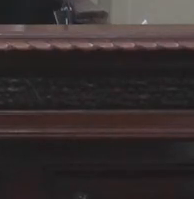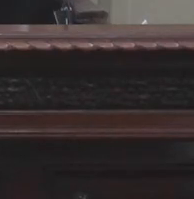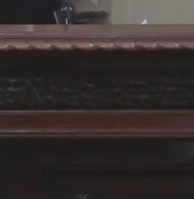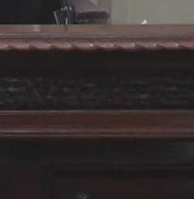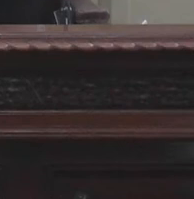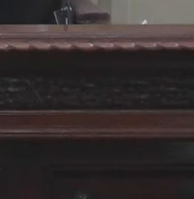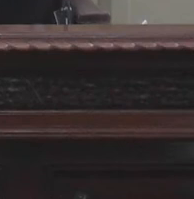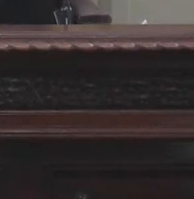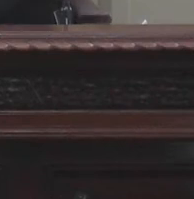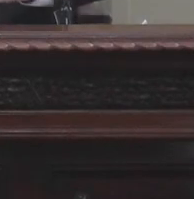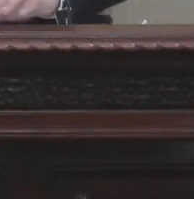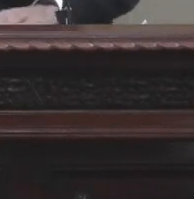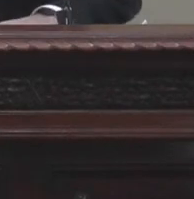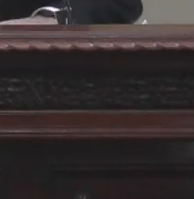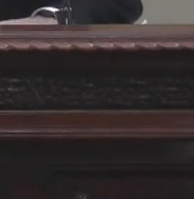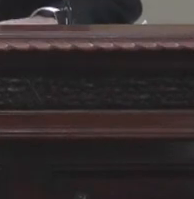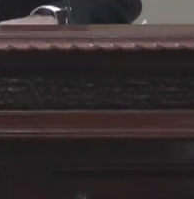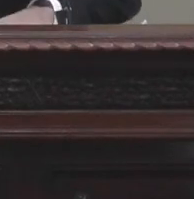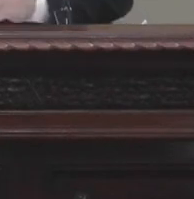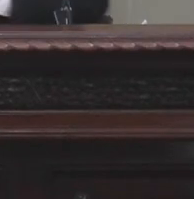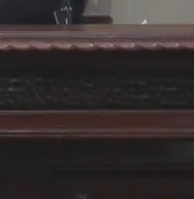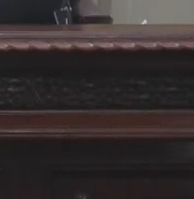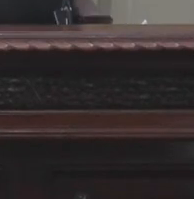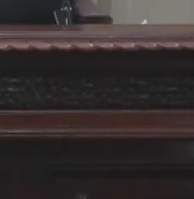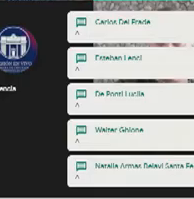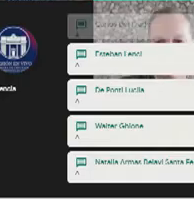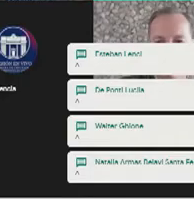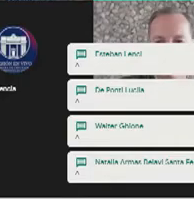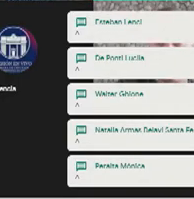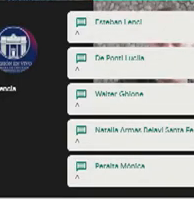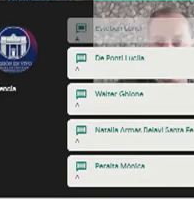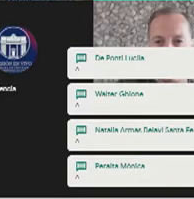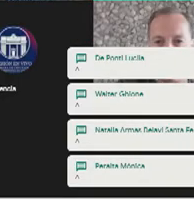vemos a consideración el proyecto de ley en general